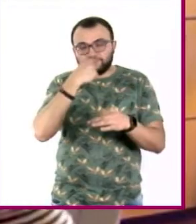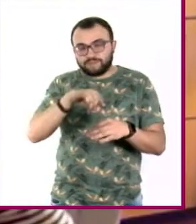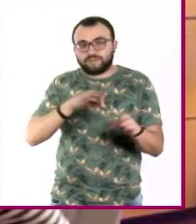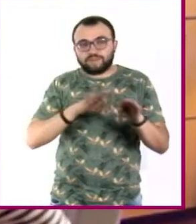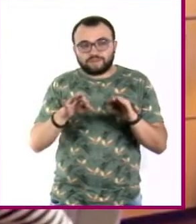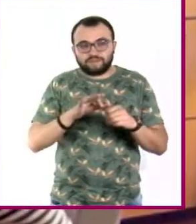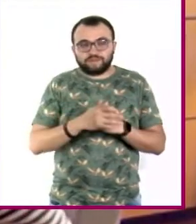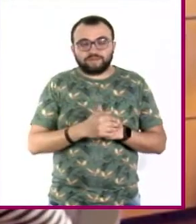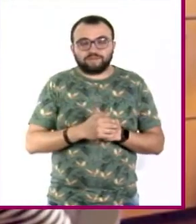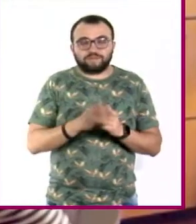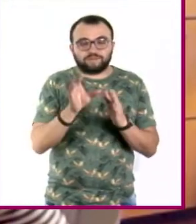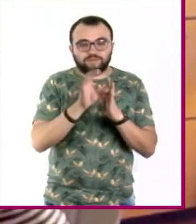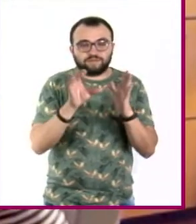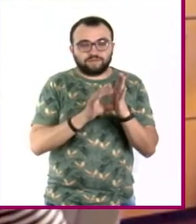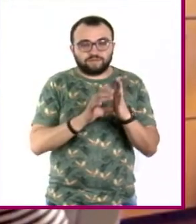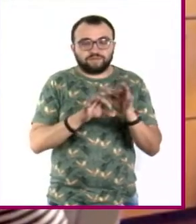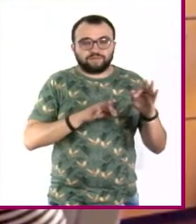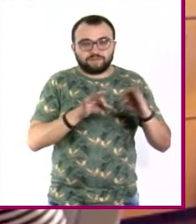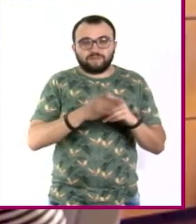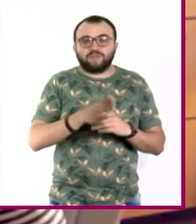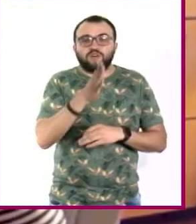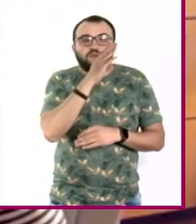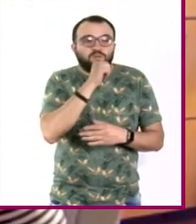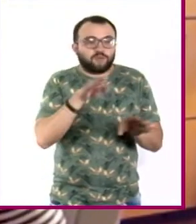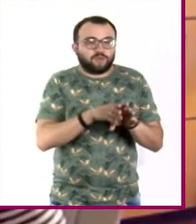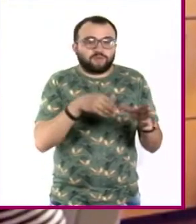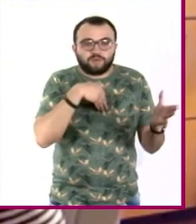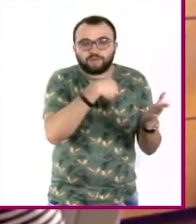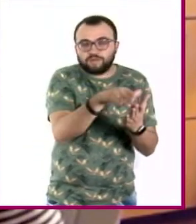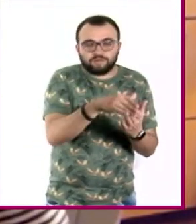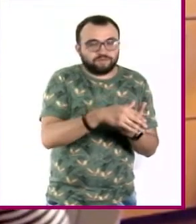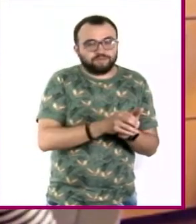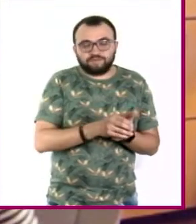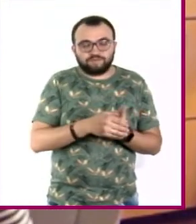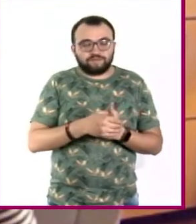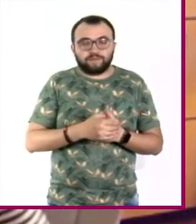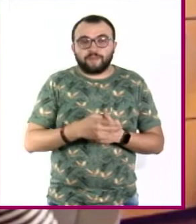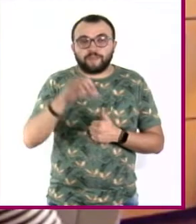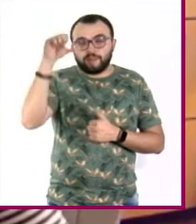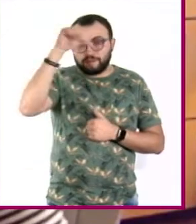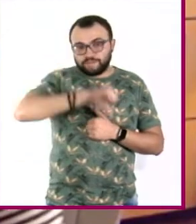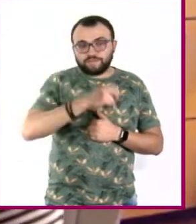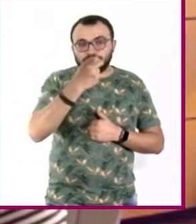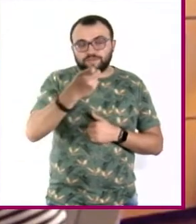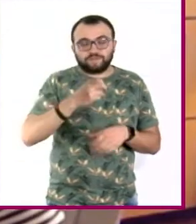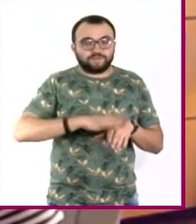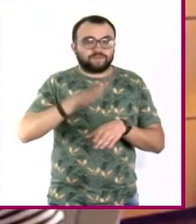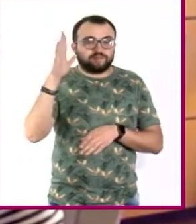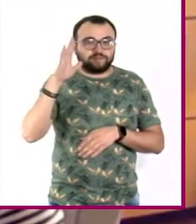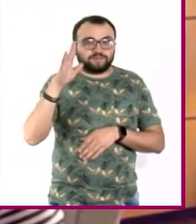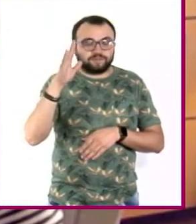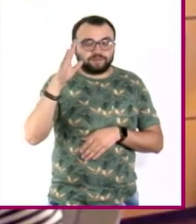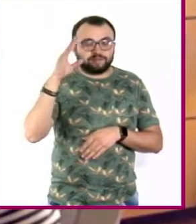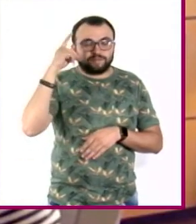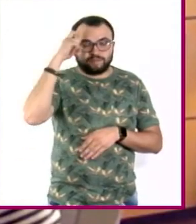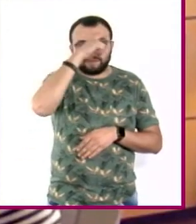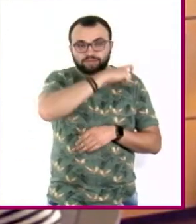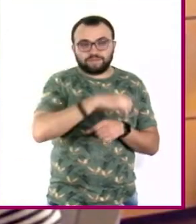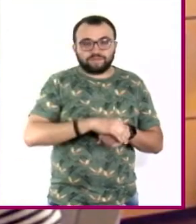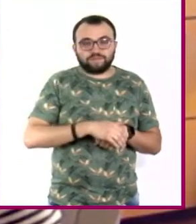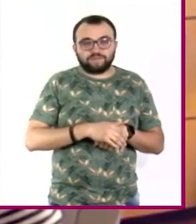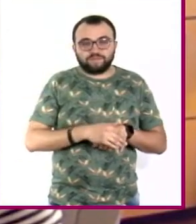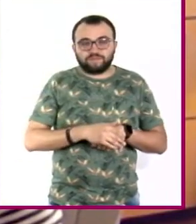contrato laboral, no podrían ser despedidos sin causa. Y hoy en día es una cosa mucho más fluido y mucho